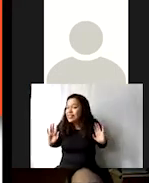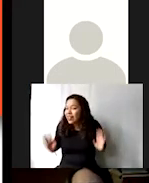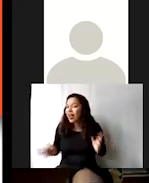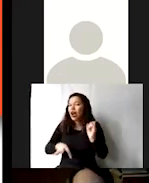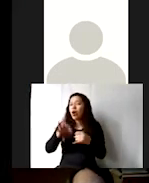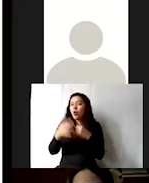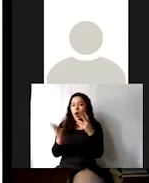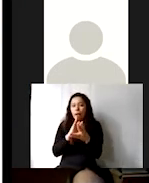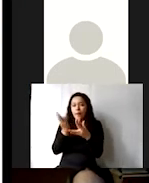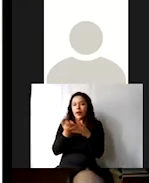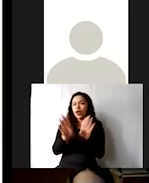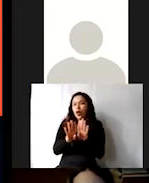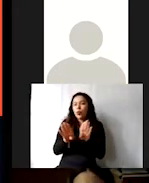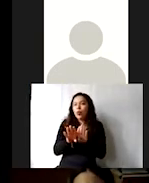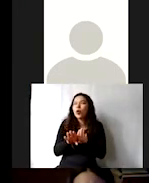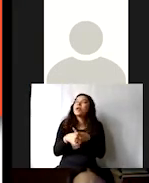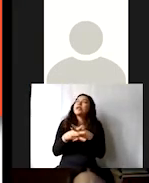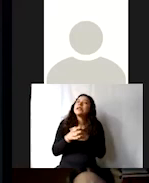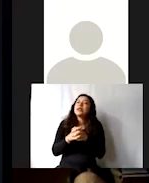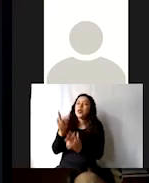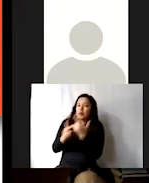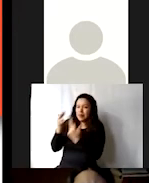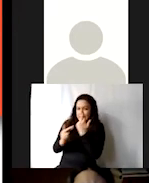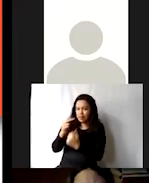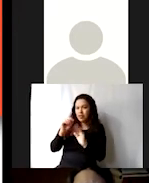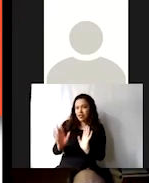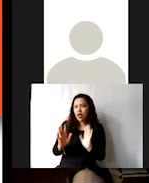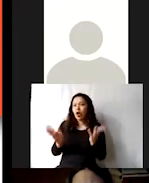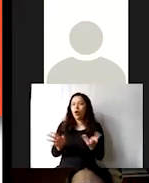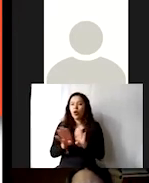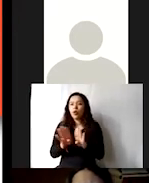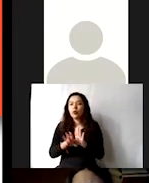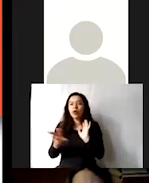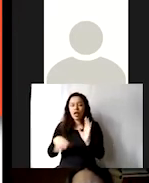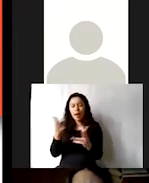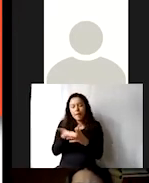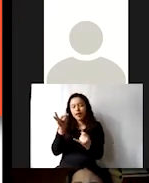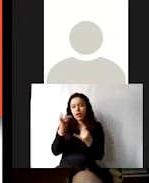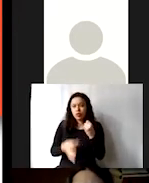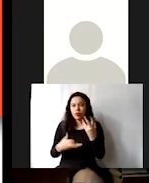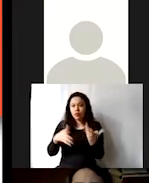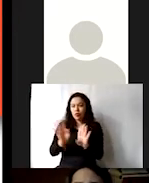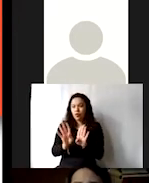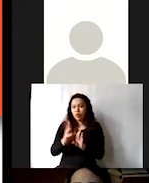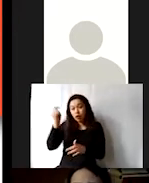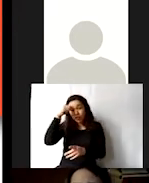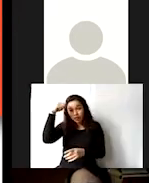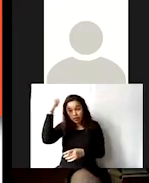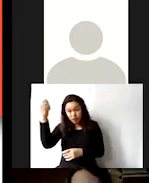parte más, me regreso un poquito aquí, sería como la última parte teórica.